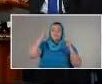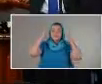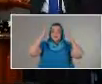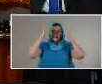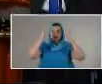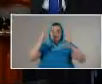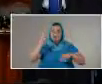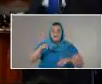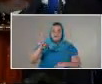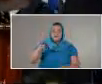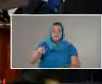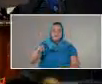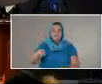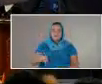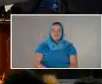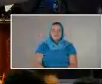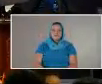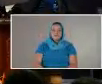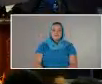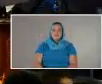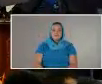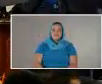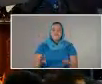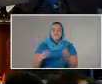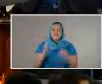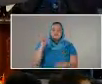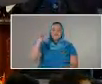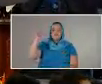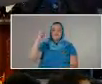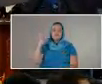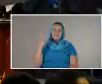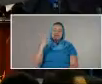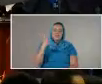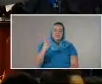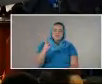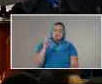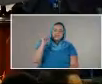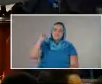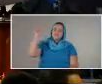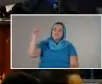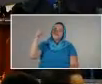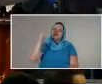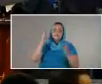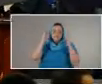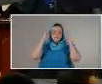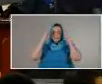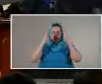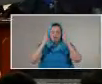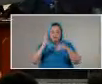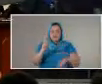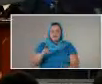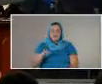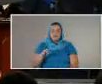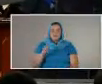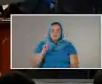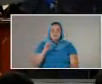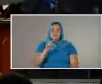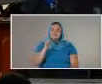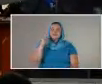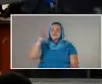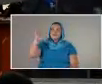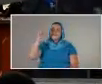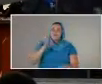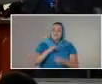estas peticiones, Señor, según tu voluntad, Señor. Que tú atiendas las peticiones de tu pueblo, Padre. Que